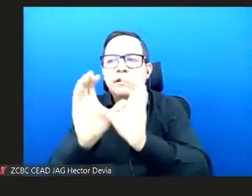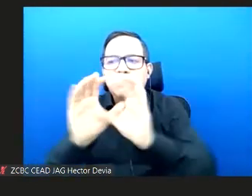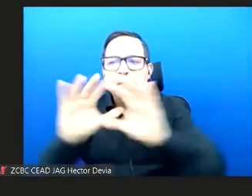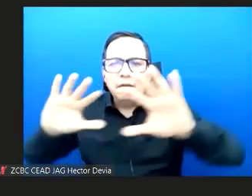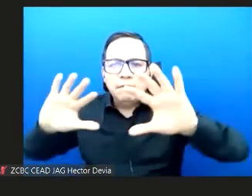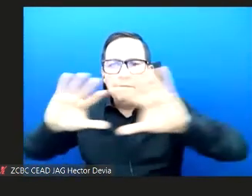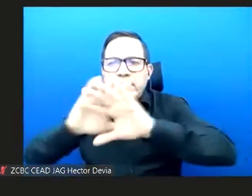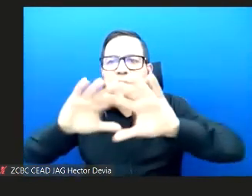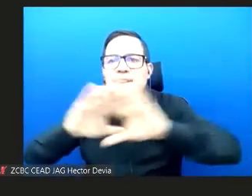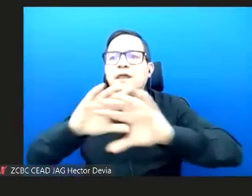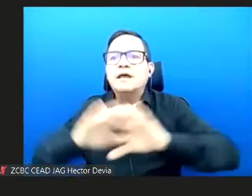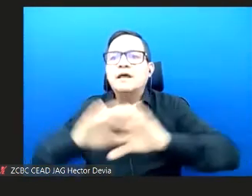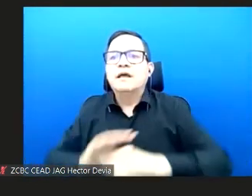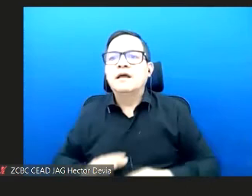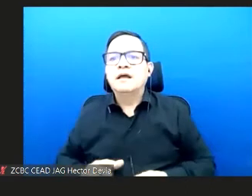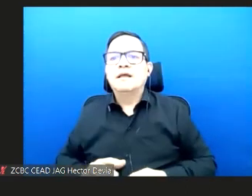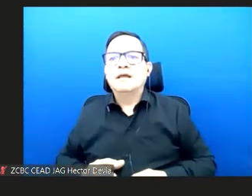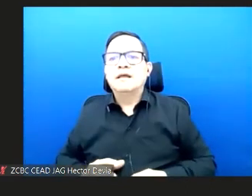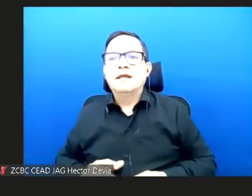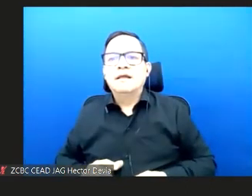entre